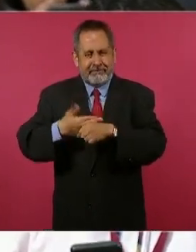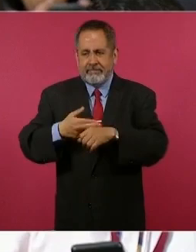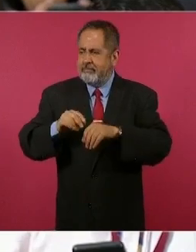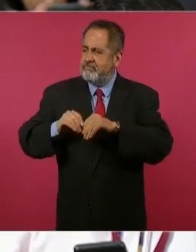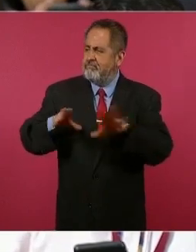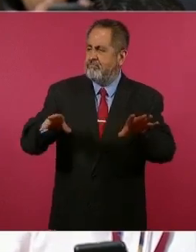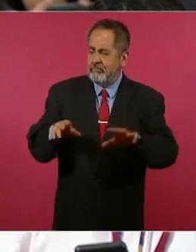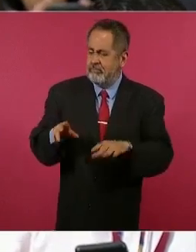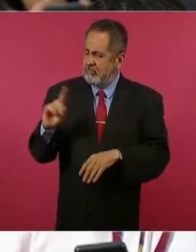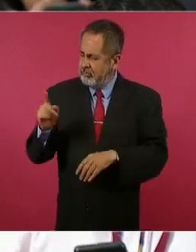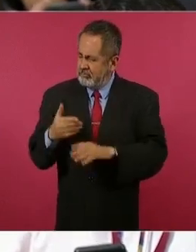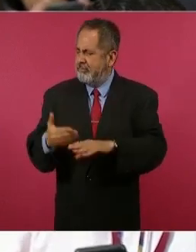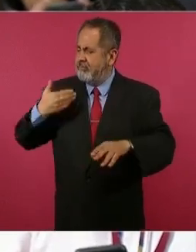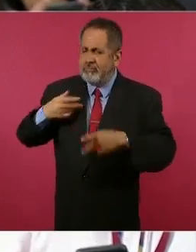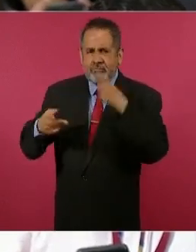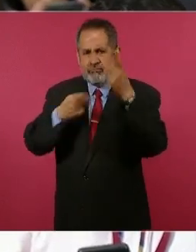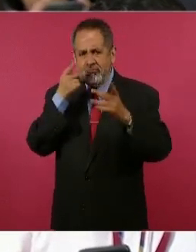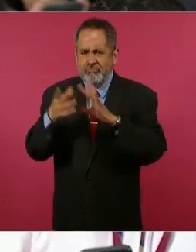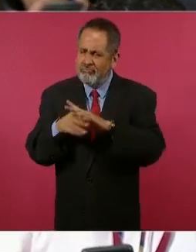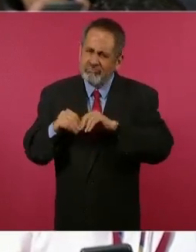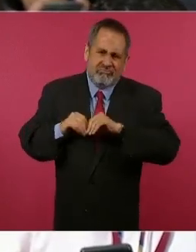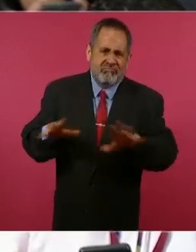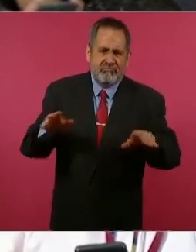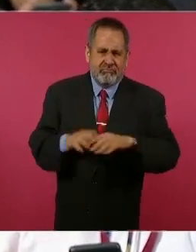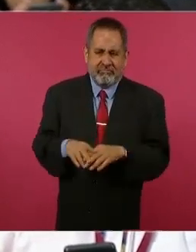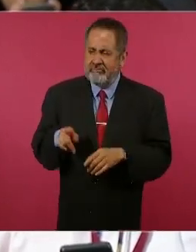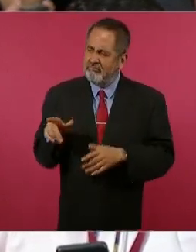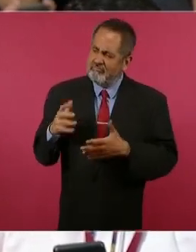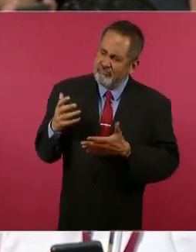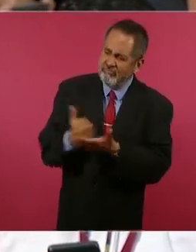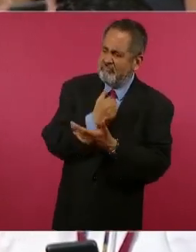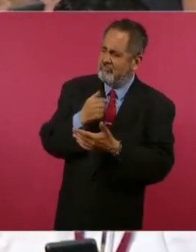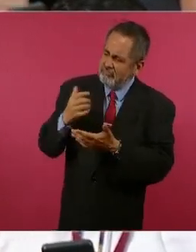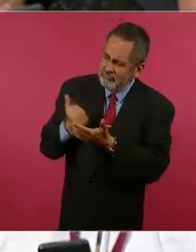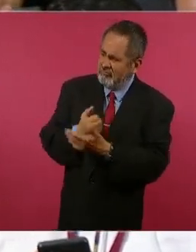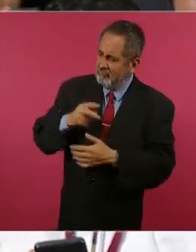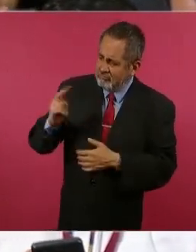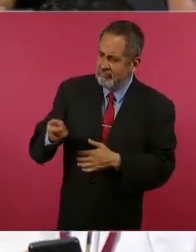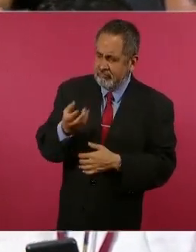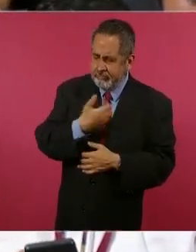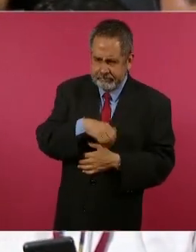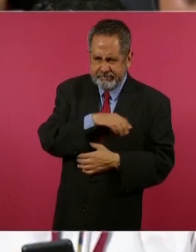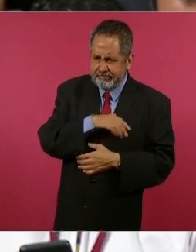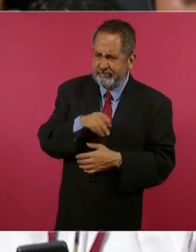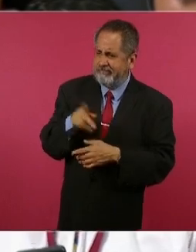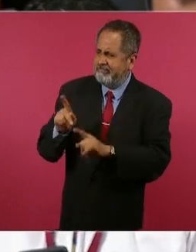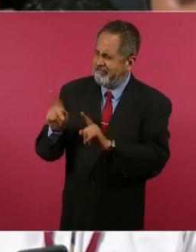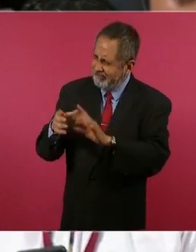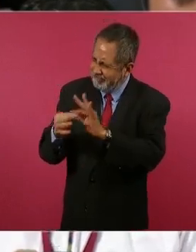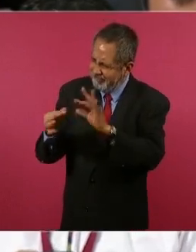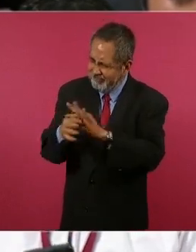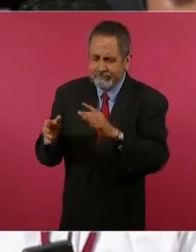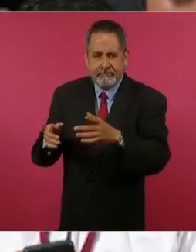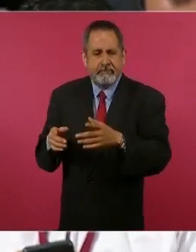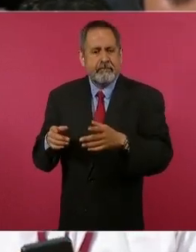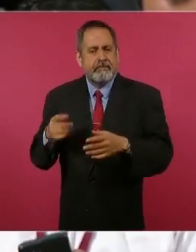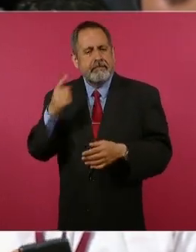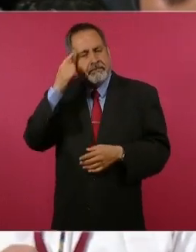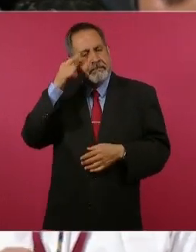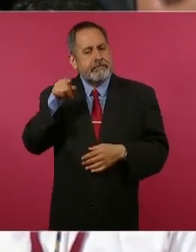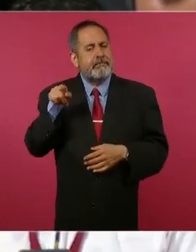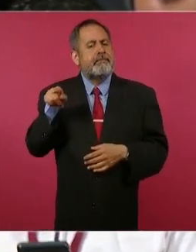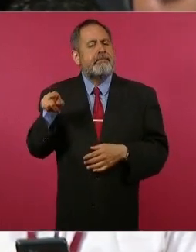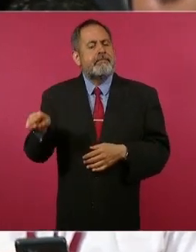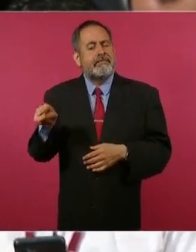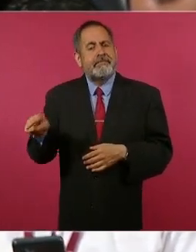certeza de la magnitud del triunfo de la doctora Sheinbaum, un poco para desestimar